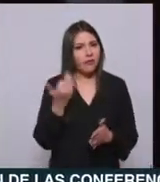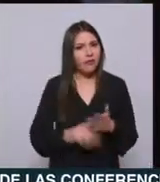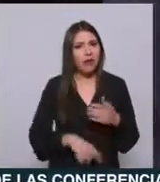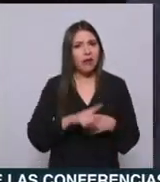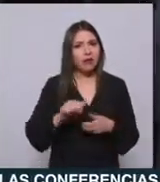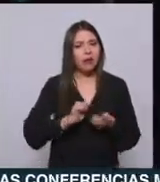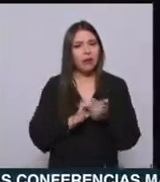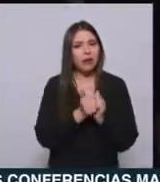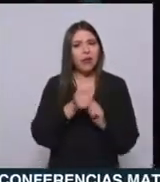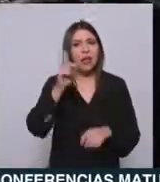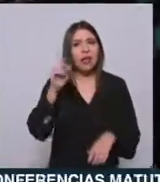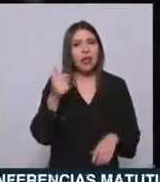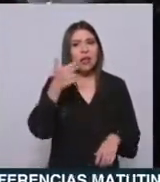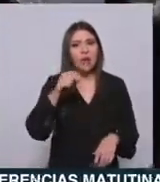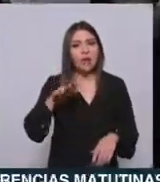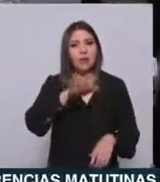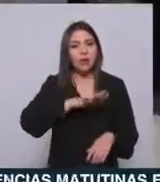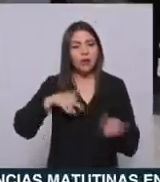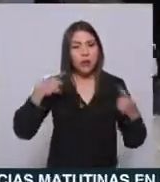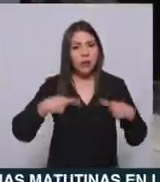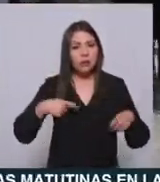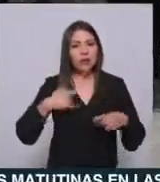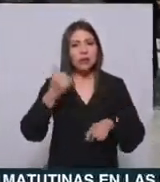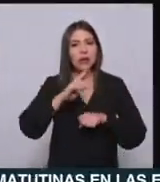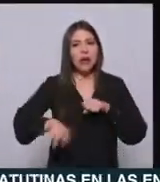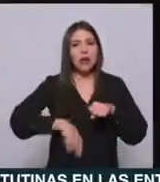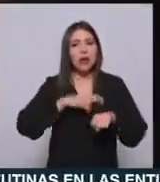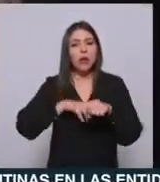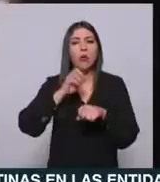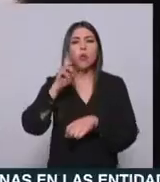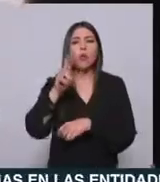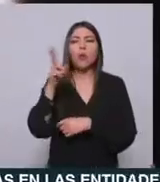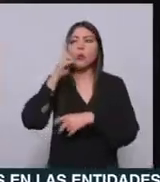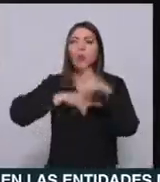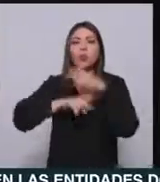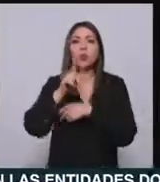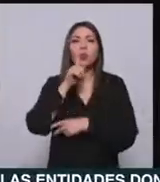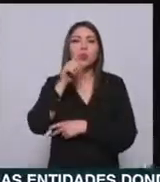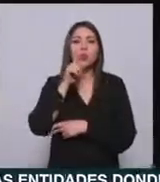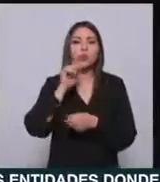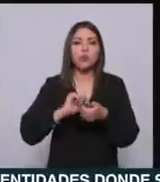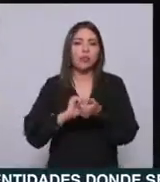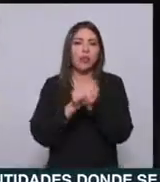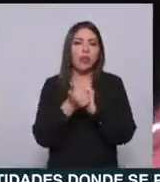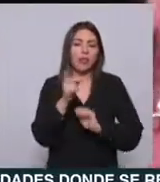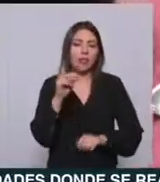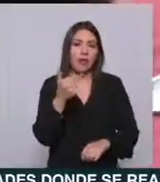está haciendo al consumidor y al medio ambiente. Con imágenes de Joel Arias, Mariana Sánchez, 21 Noticias.